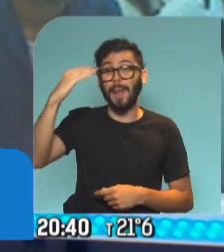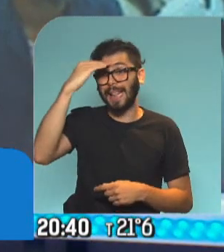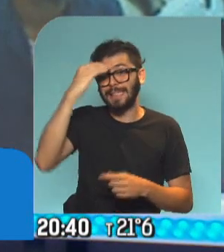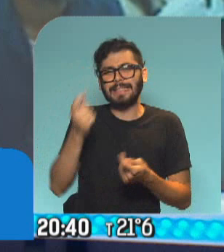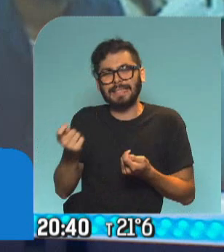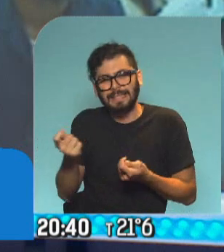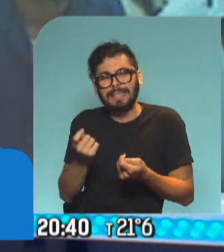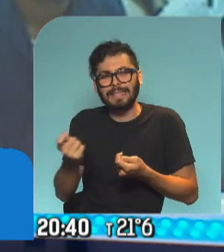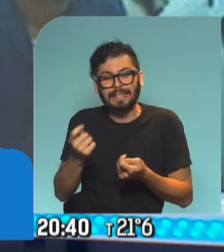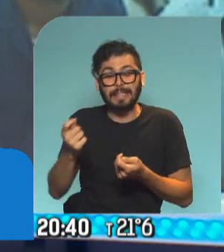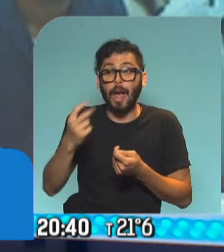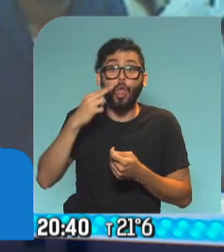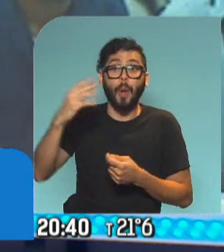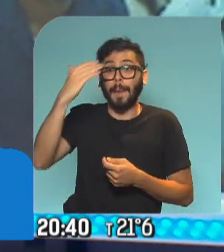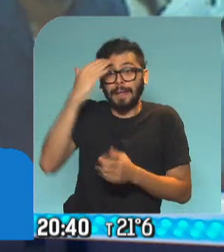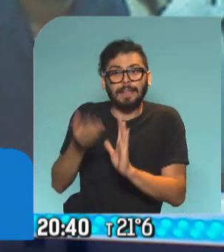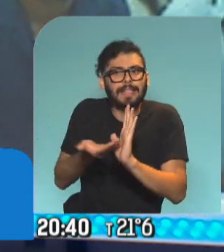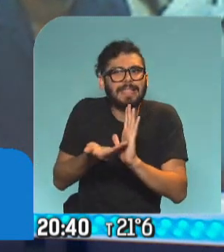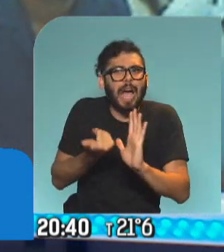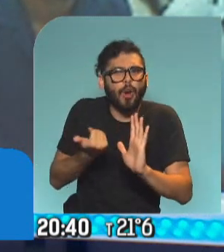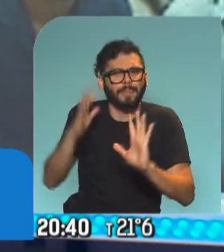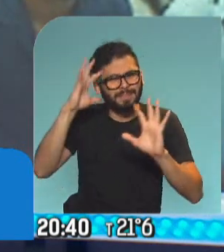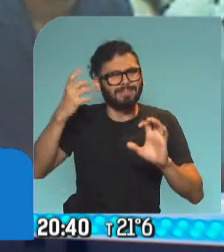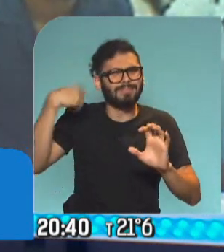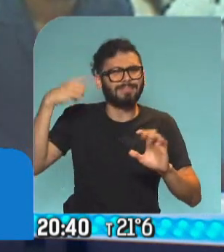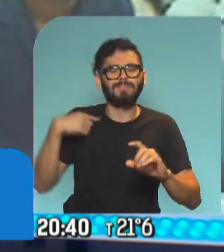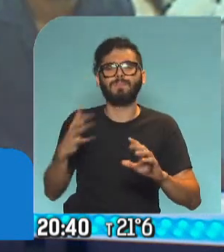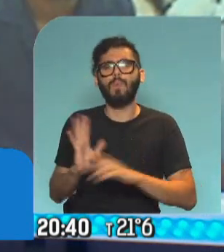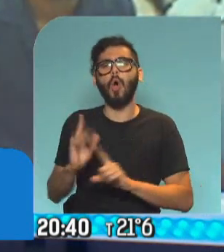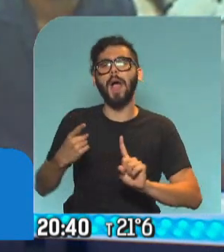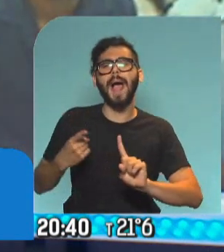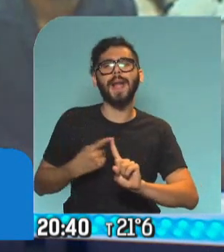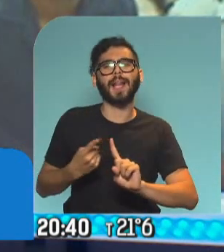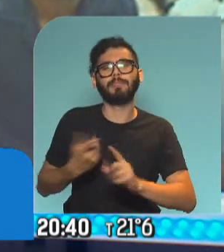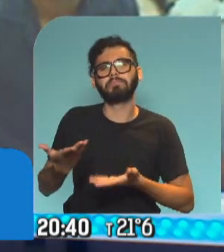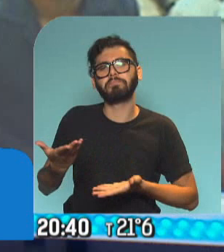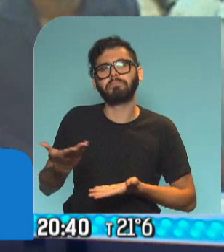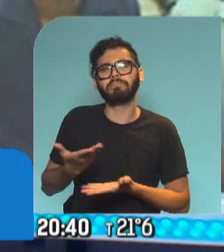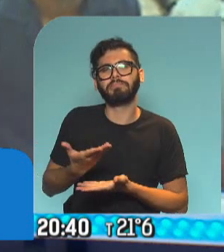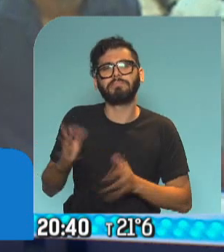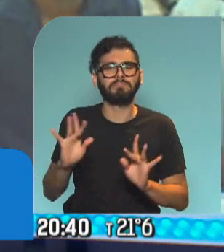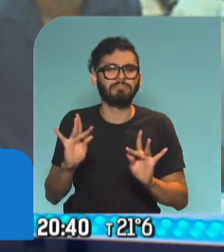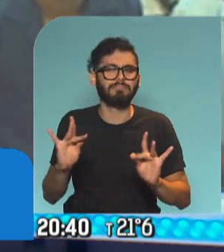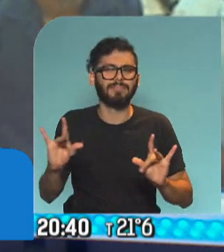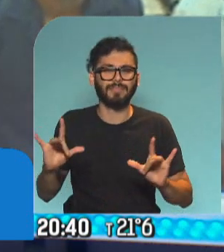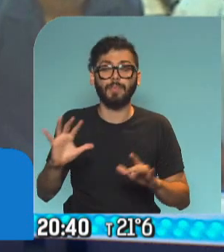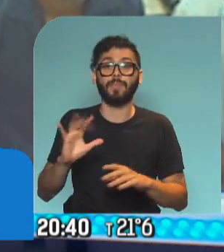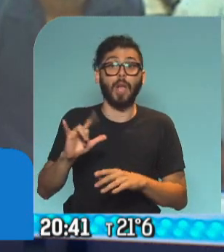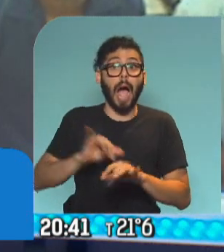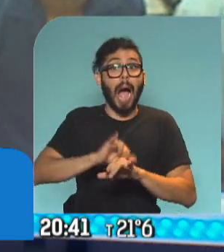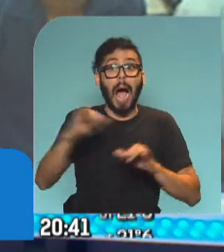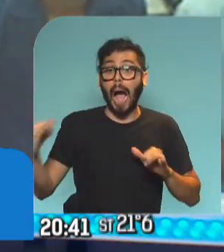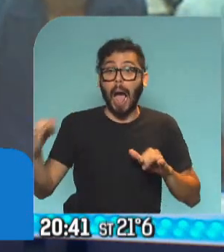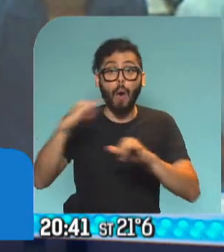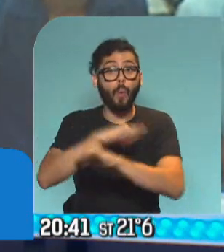¿Se acuerdan cuando habían restablecido esas relaciones diplomáticas entre Cuba y los Estados Unidos? Ese viaje también de